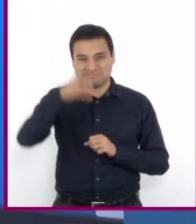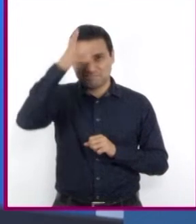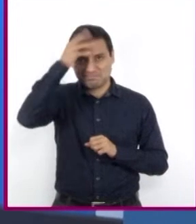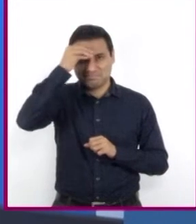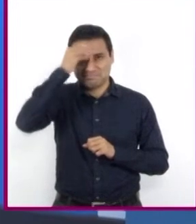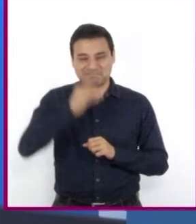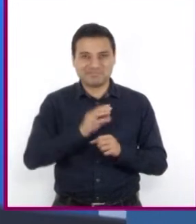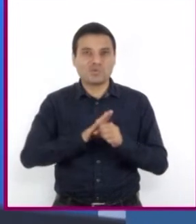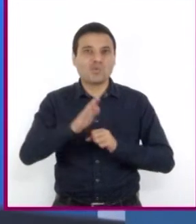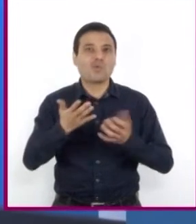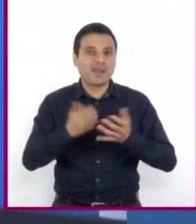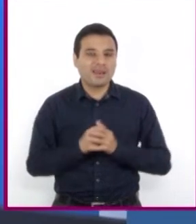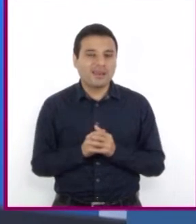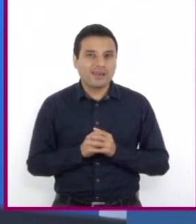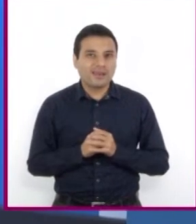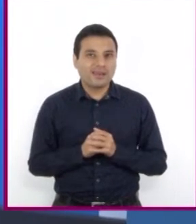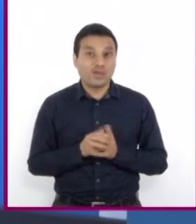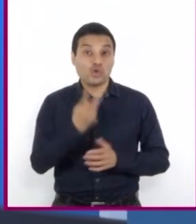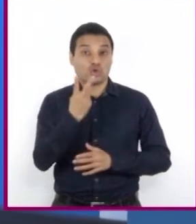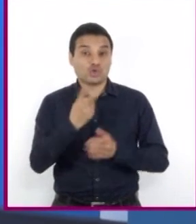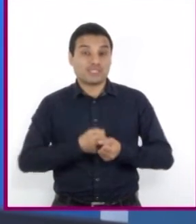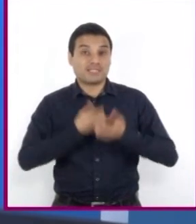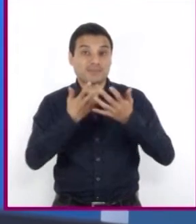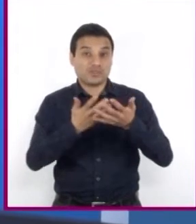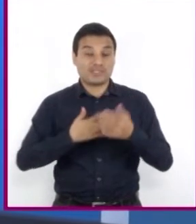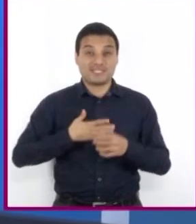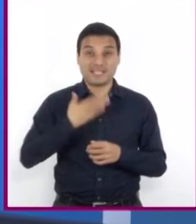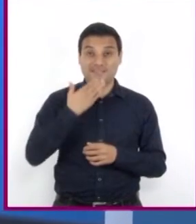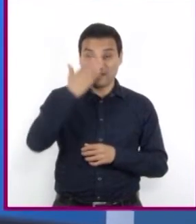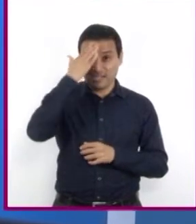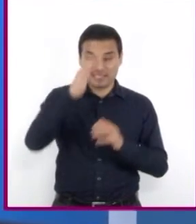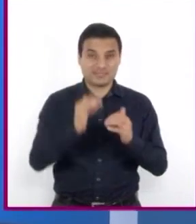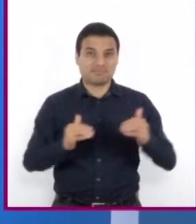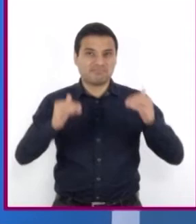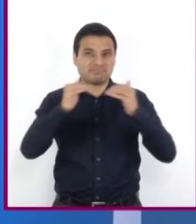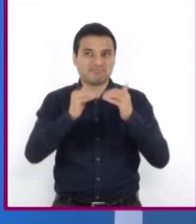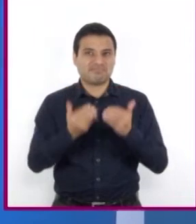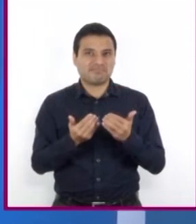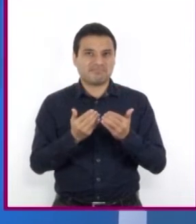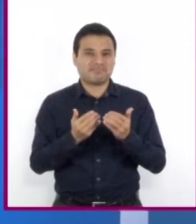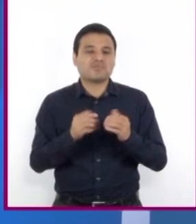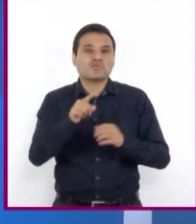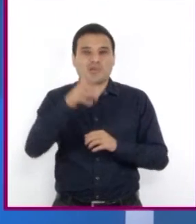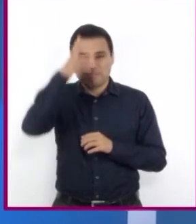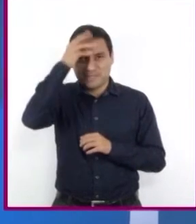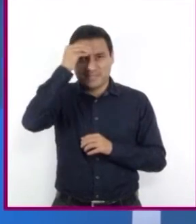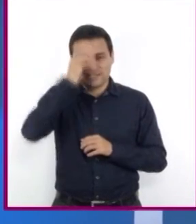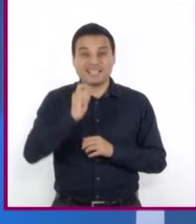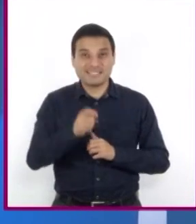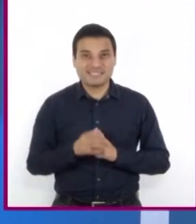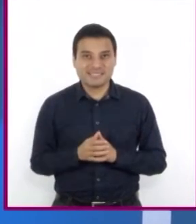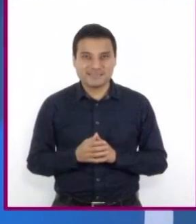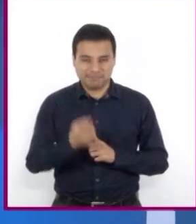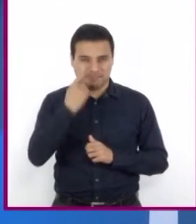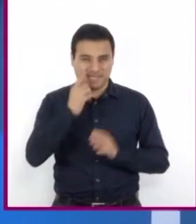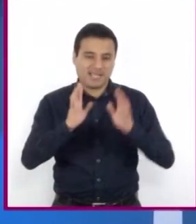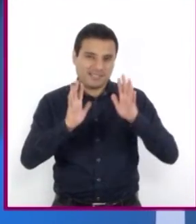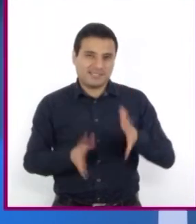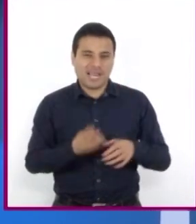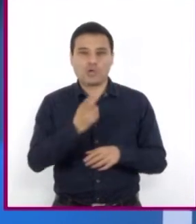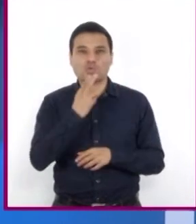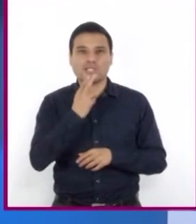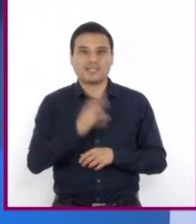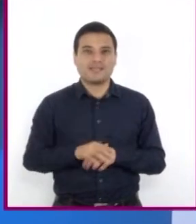la equivalencia entre dos expresiones algebraicas que modelan una misma sucesión. Hemos usado el registro